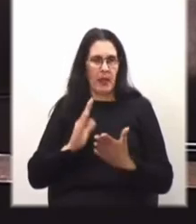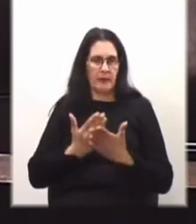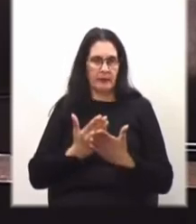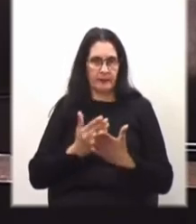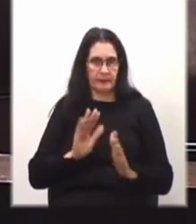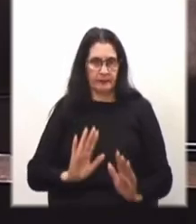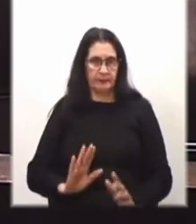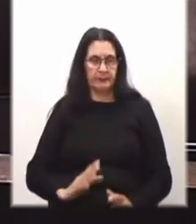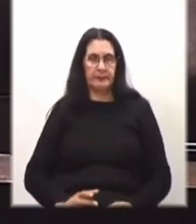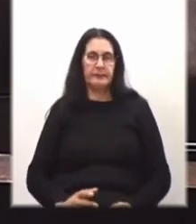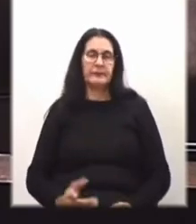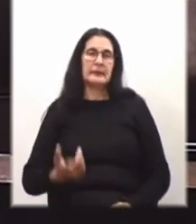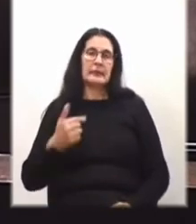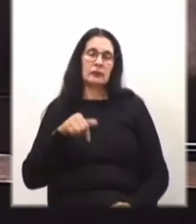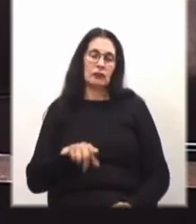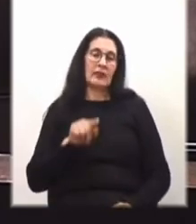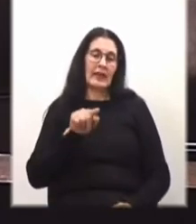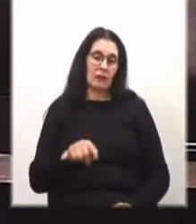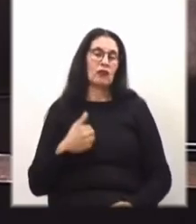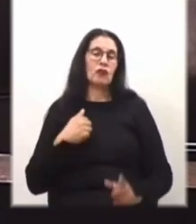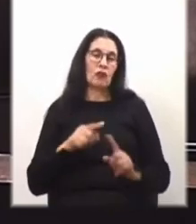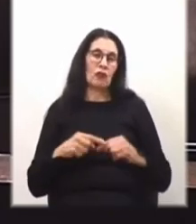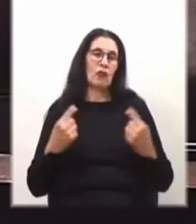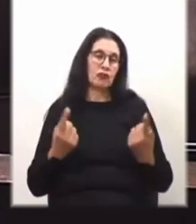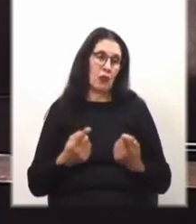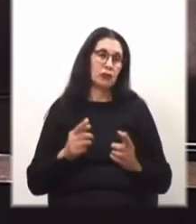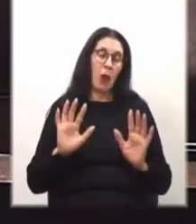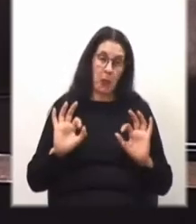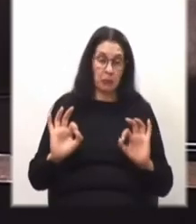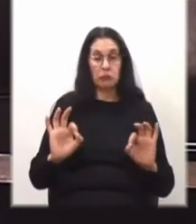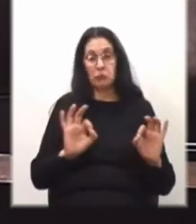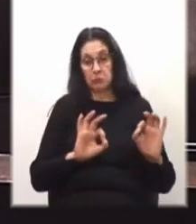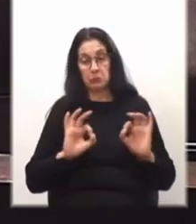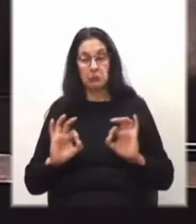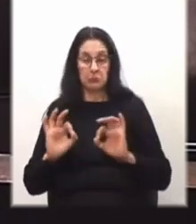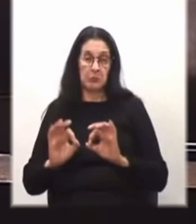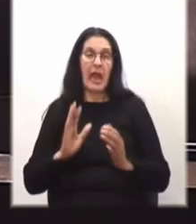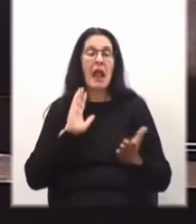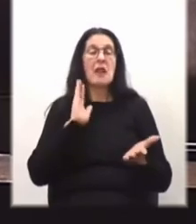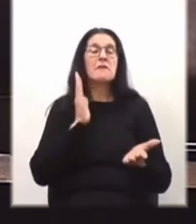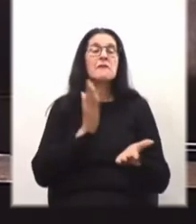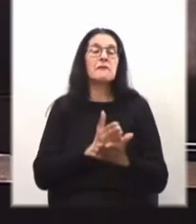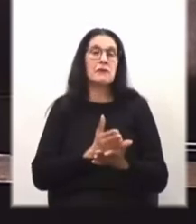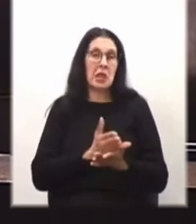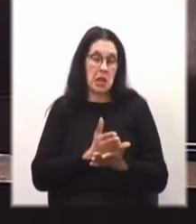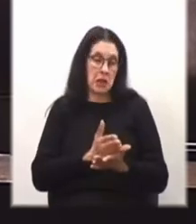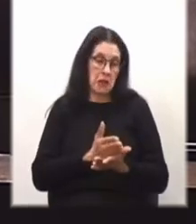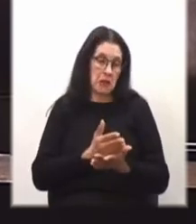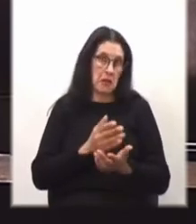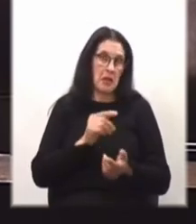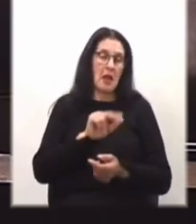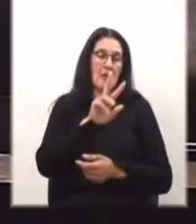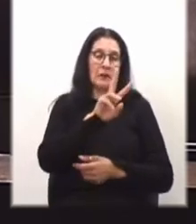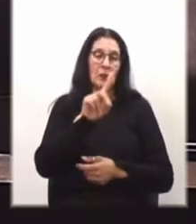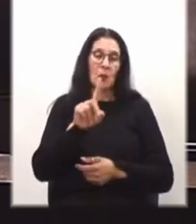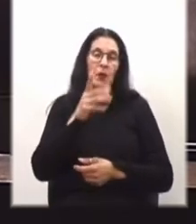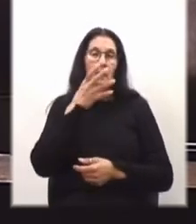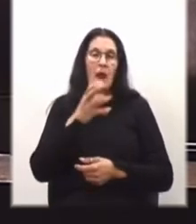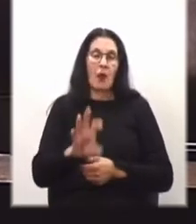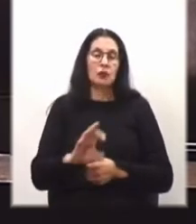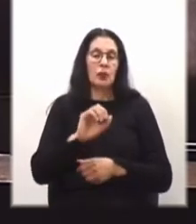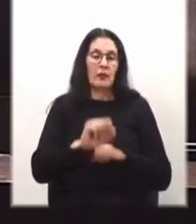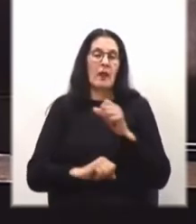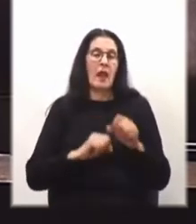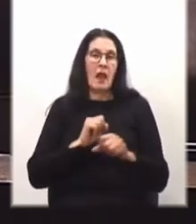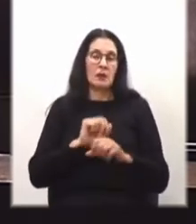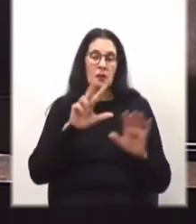Y debo decir que en eso fuimos bastante exitosos. El fin de la intervención en la universidad es el 21 de agosto del 84,